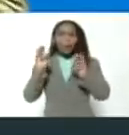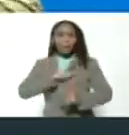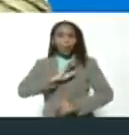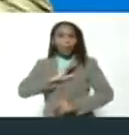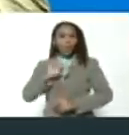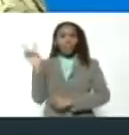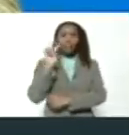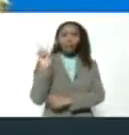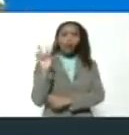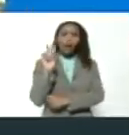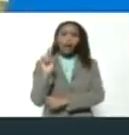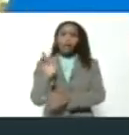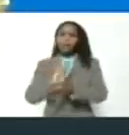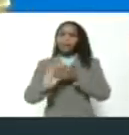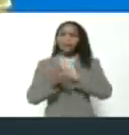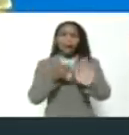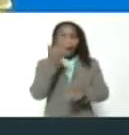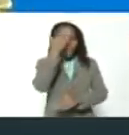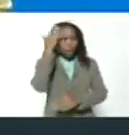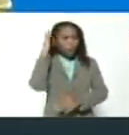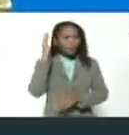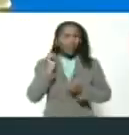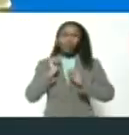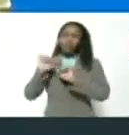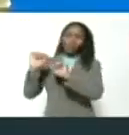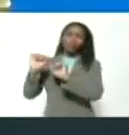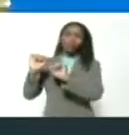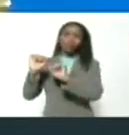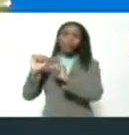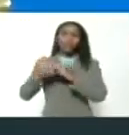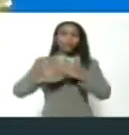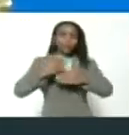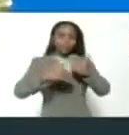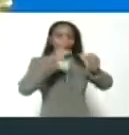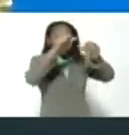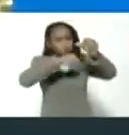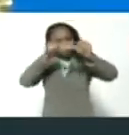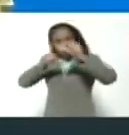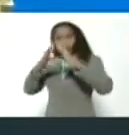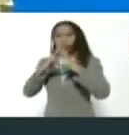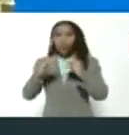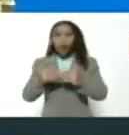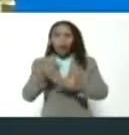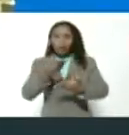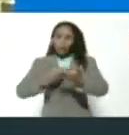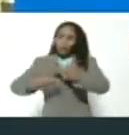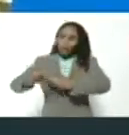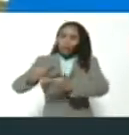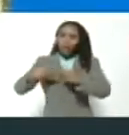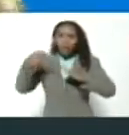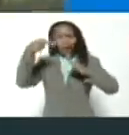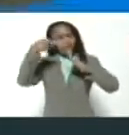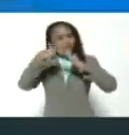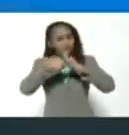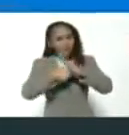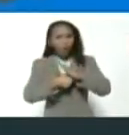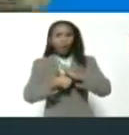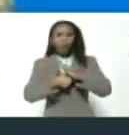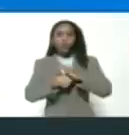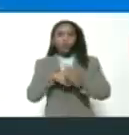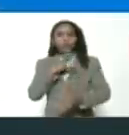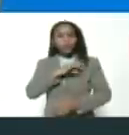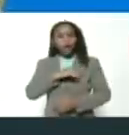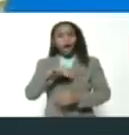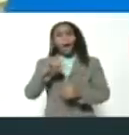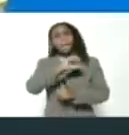Ya basta de hipocresía. Procedamos a revisar todas las relaciones, pero a fondo, señora